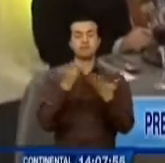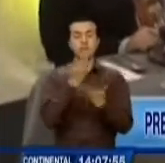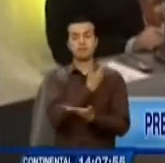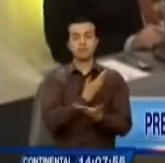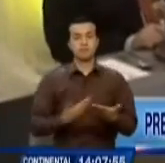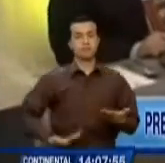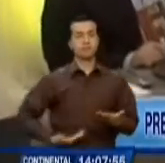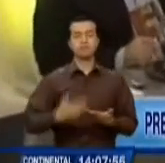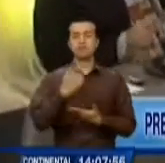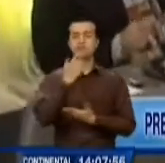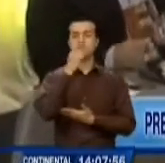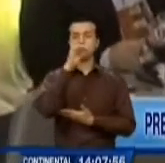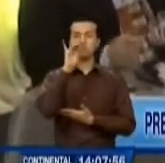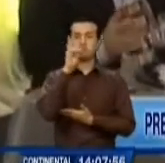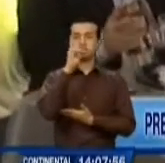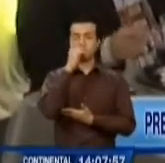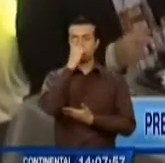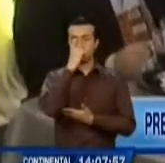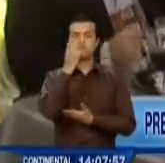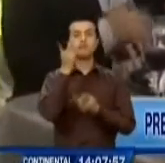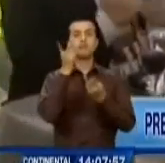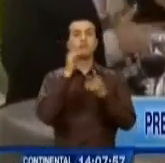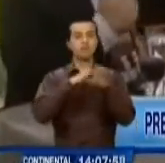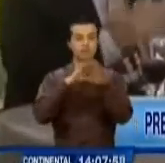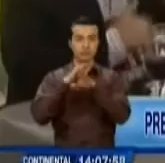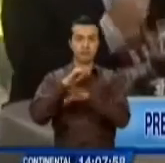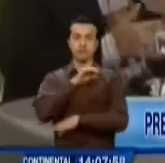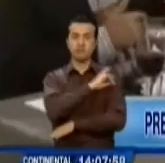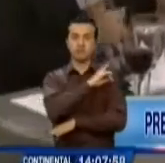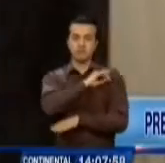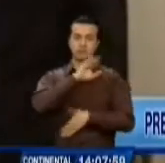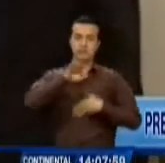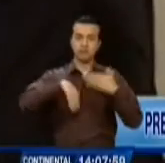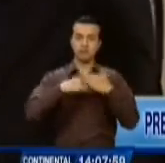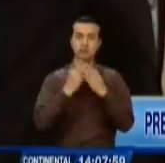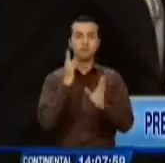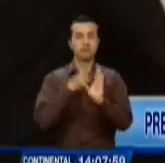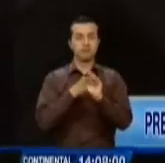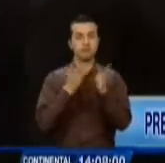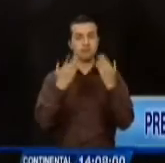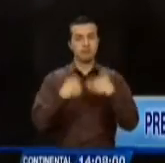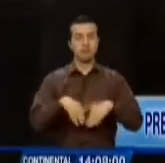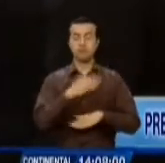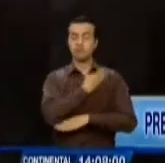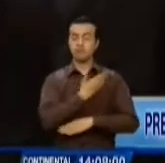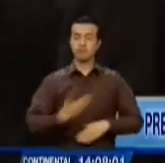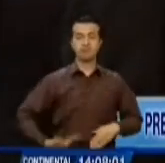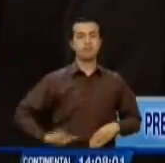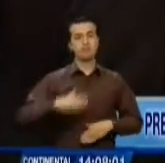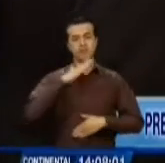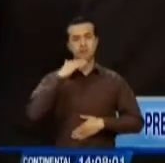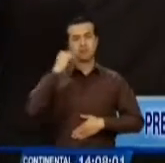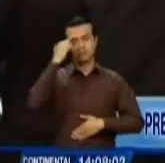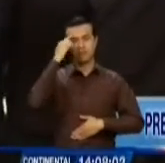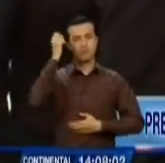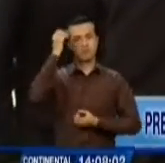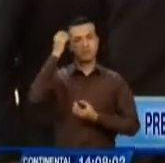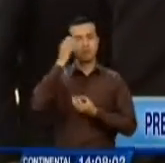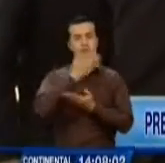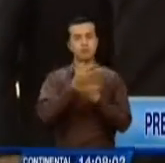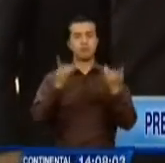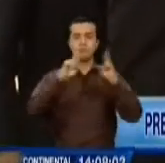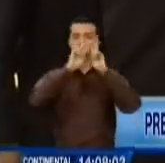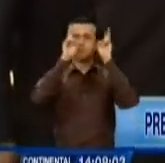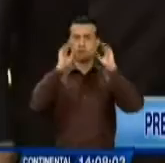el presidente boliviano a las autoridades y delegaciones invitadas a la cumbre. A su salida, el presidente Correa hizo un corto pronunciamiento sobre